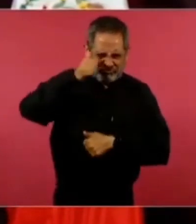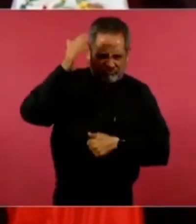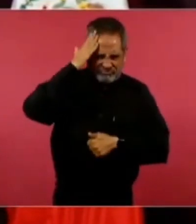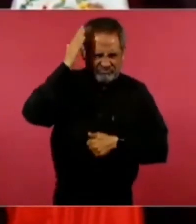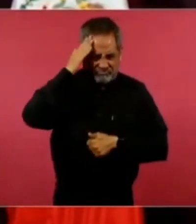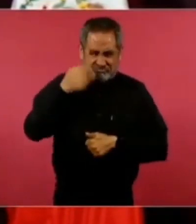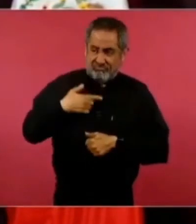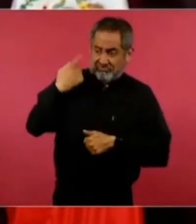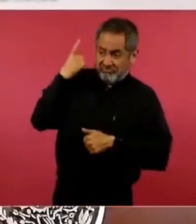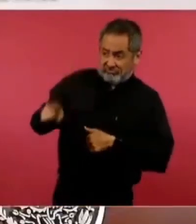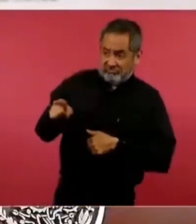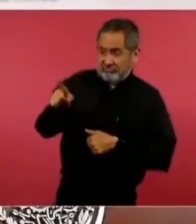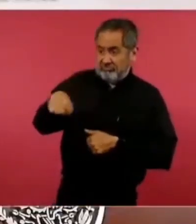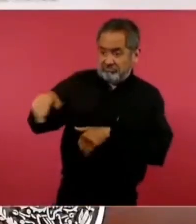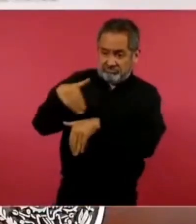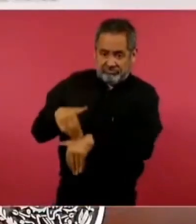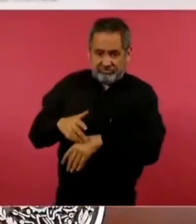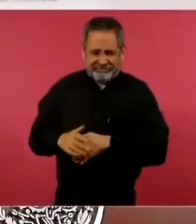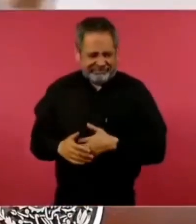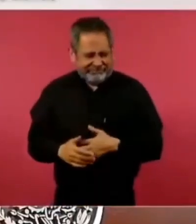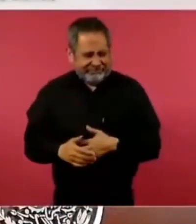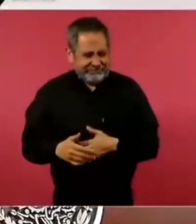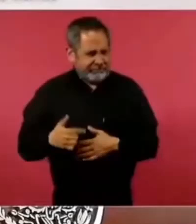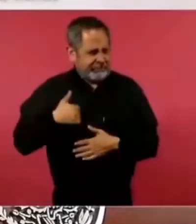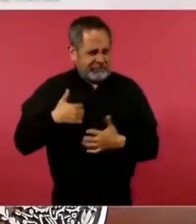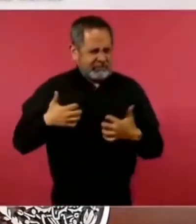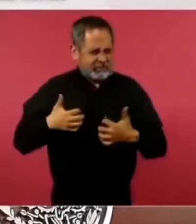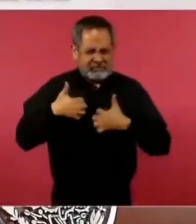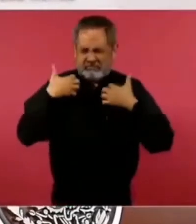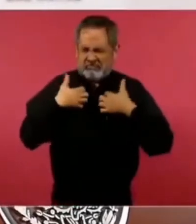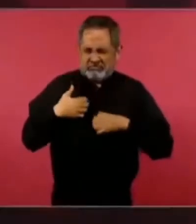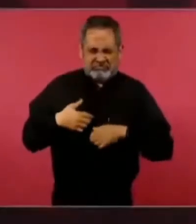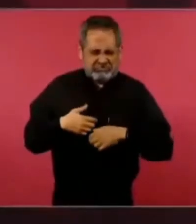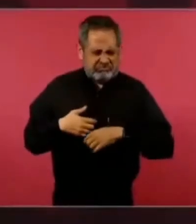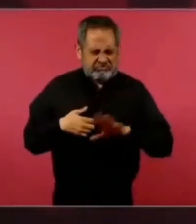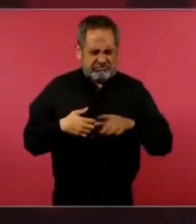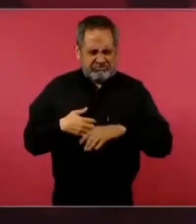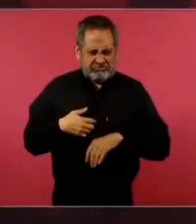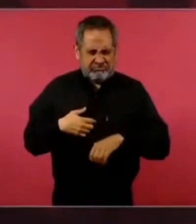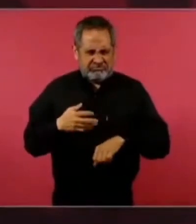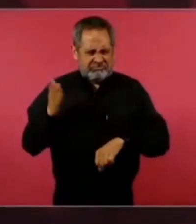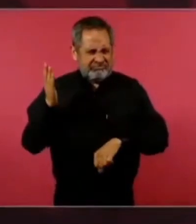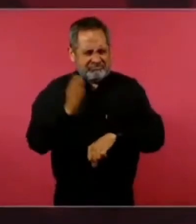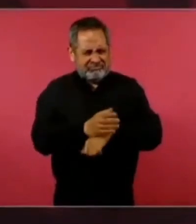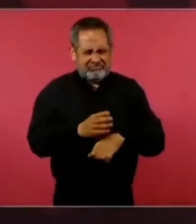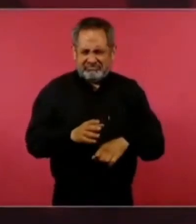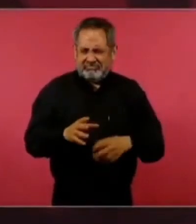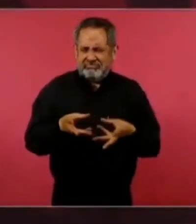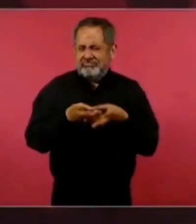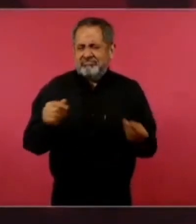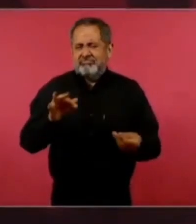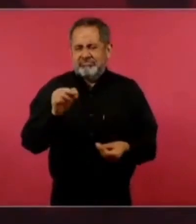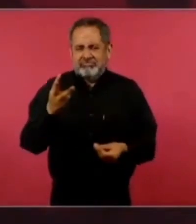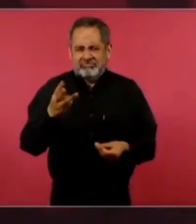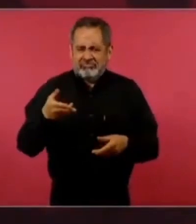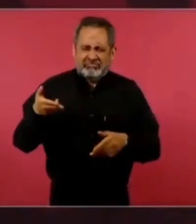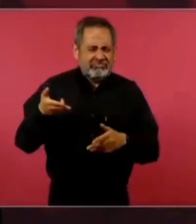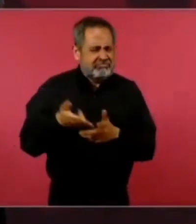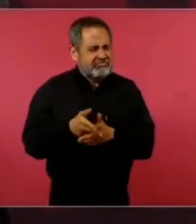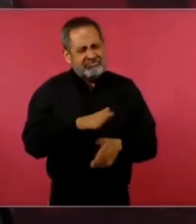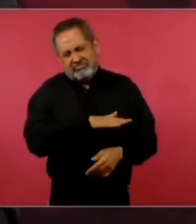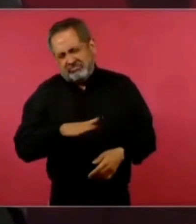se enoja y dice, no, si no era para que los mataran y